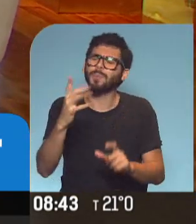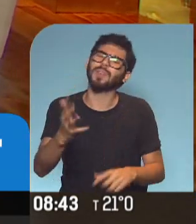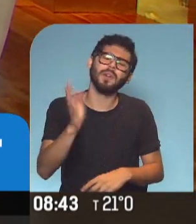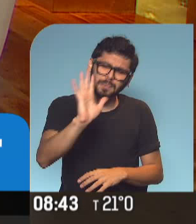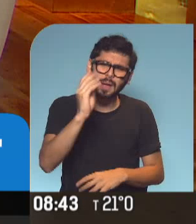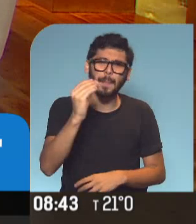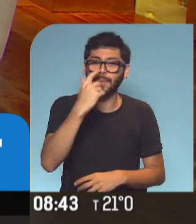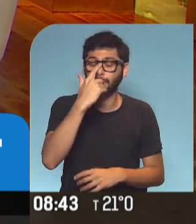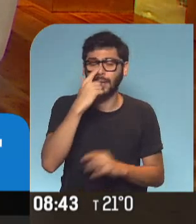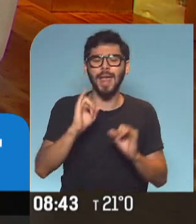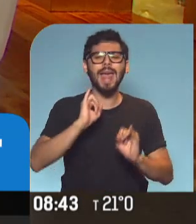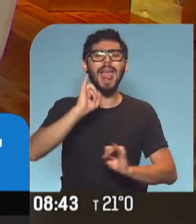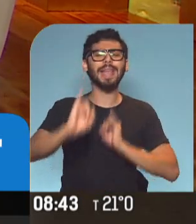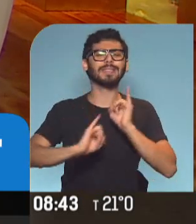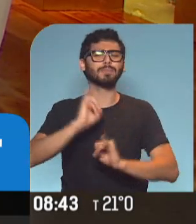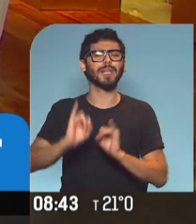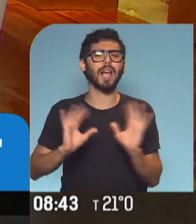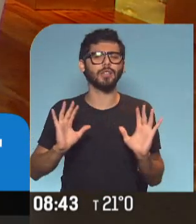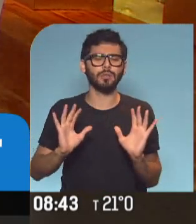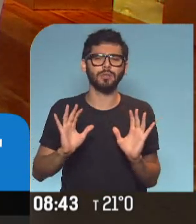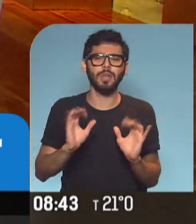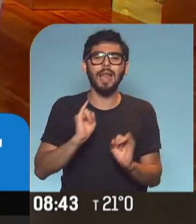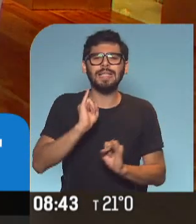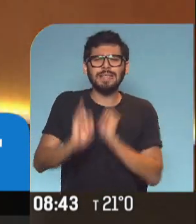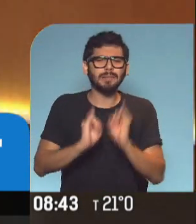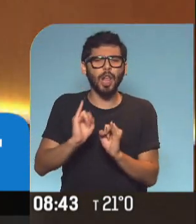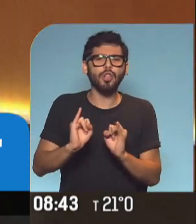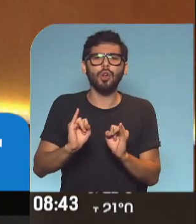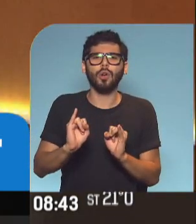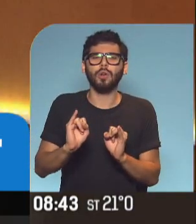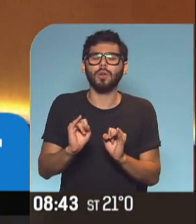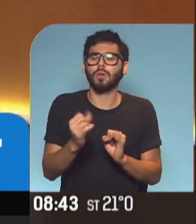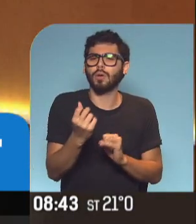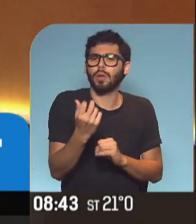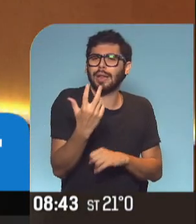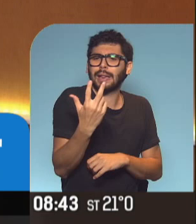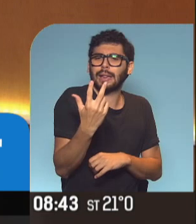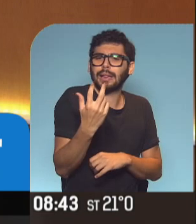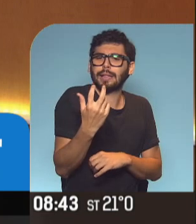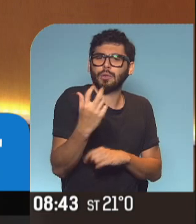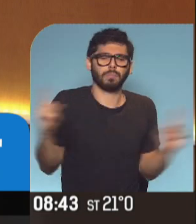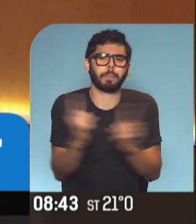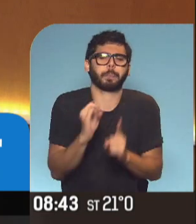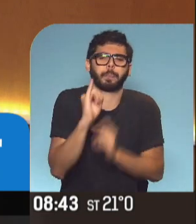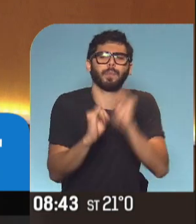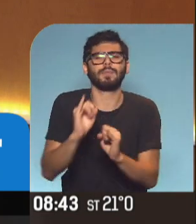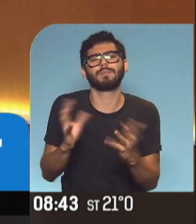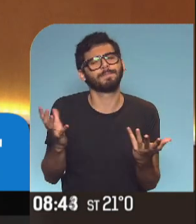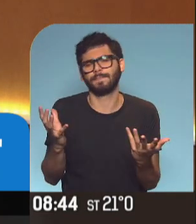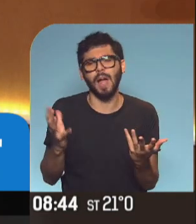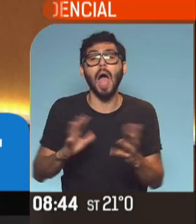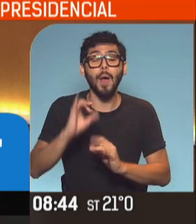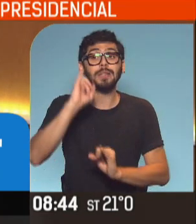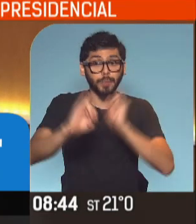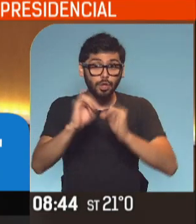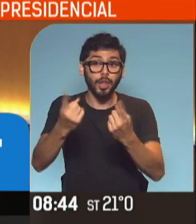construye una explicación vuelvo para una explicación no necesariamente se puede resumir en tres segundos o en cinco aves una explicación requiere que nos sentemos a